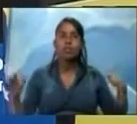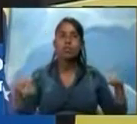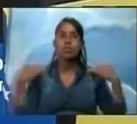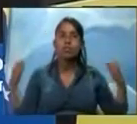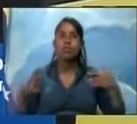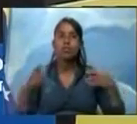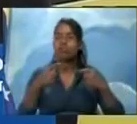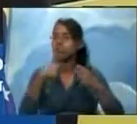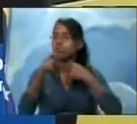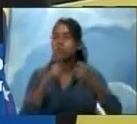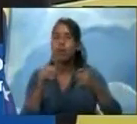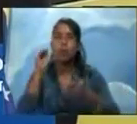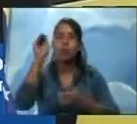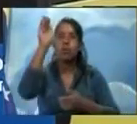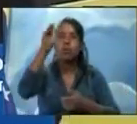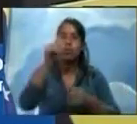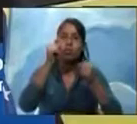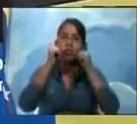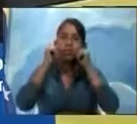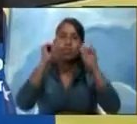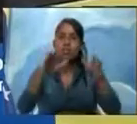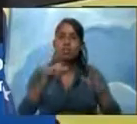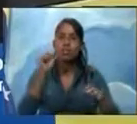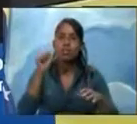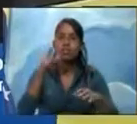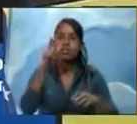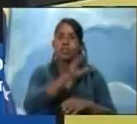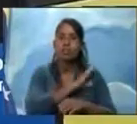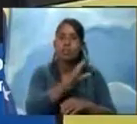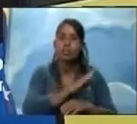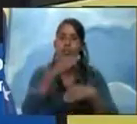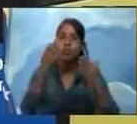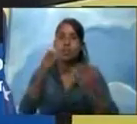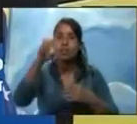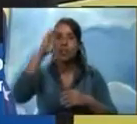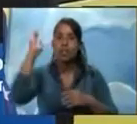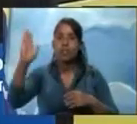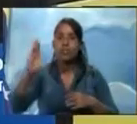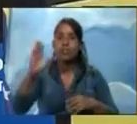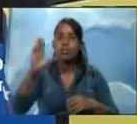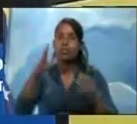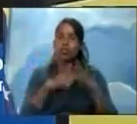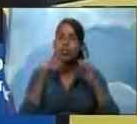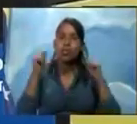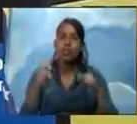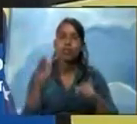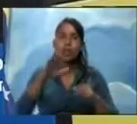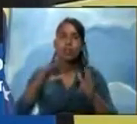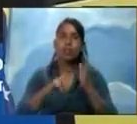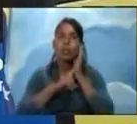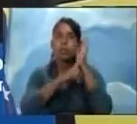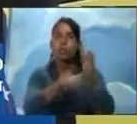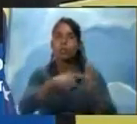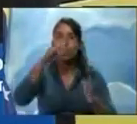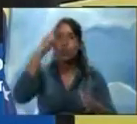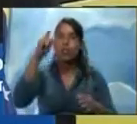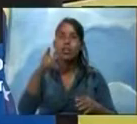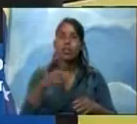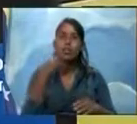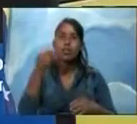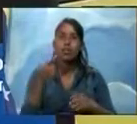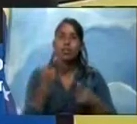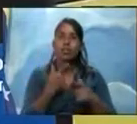un negocio próspero, bendecido, si usted toma en cuenta a Dios. Todo esto se lo estaba mostrando Dios a Daniel,